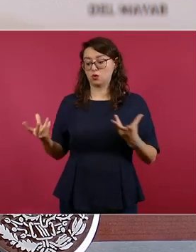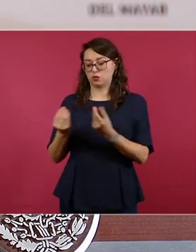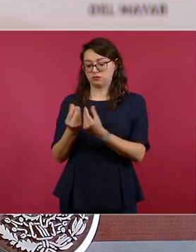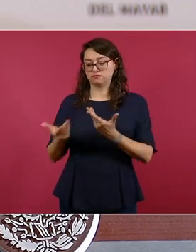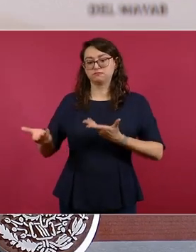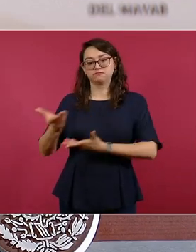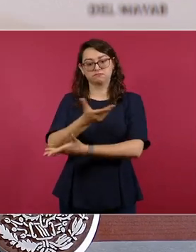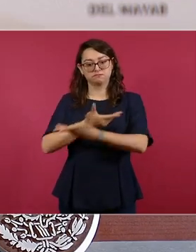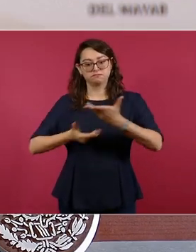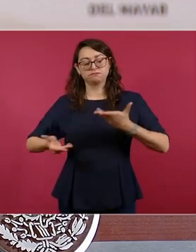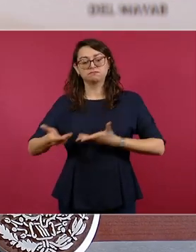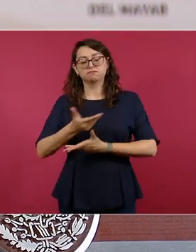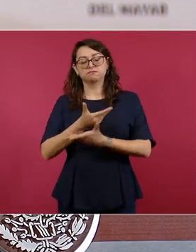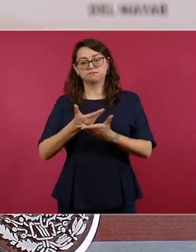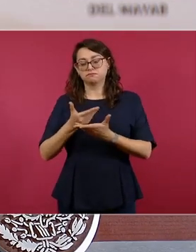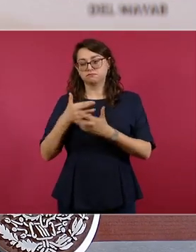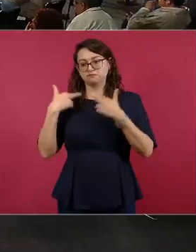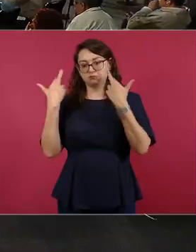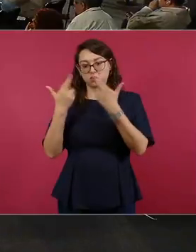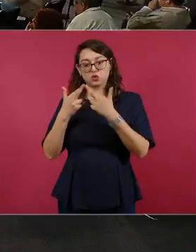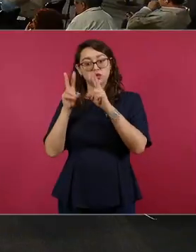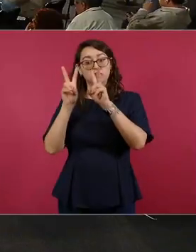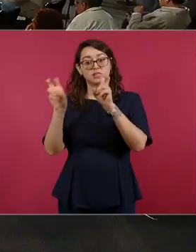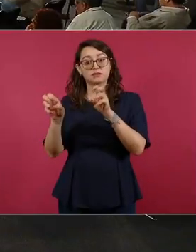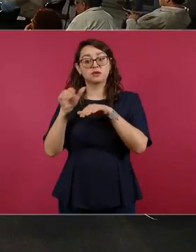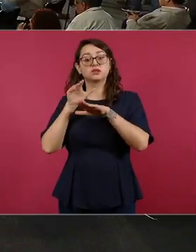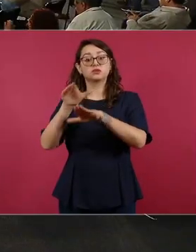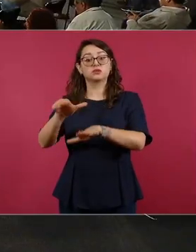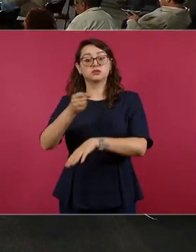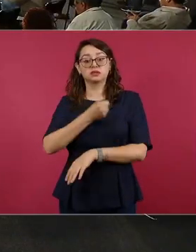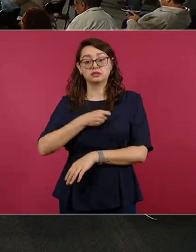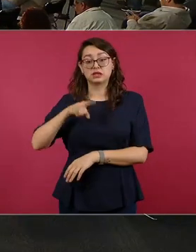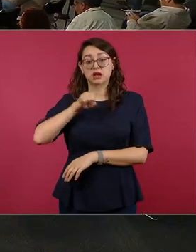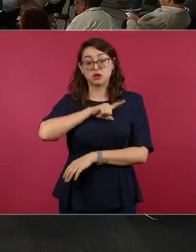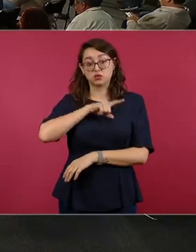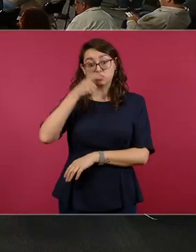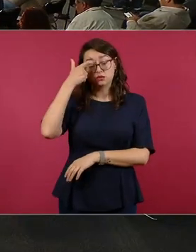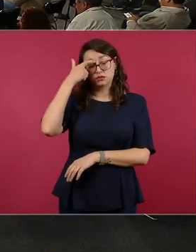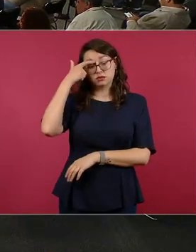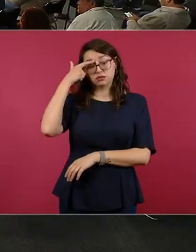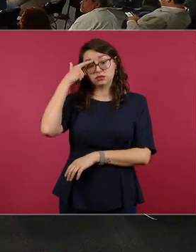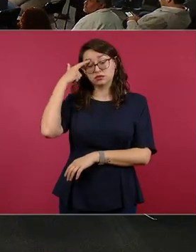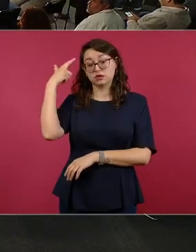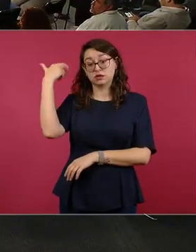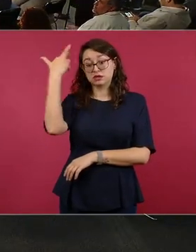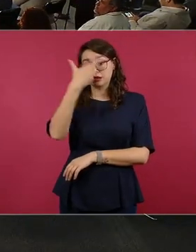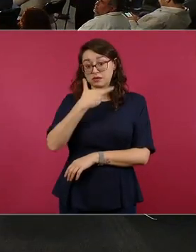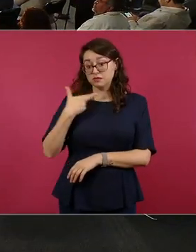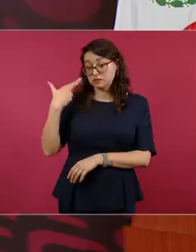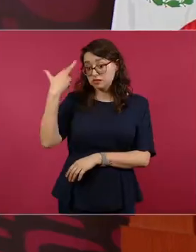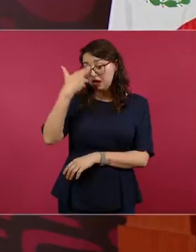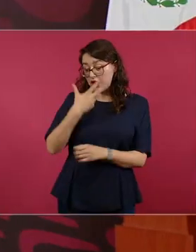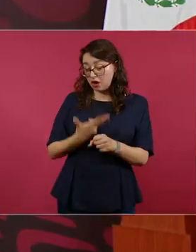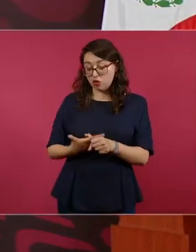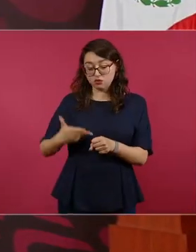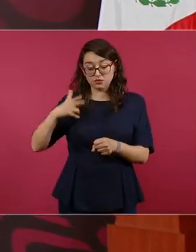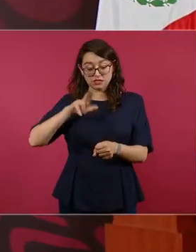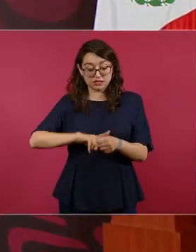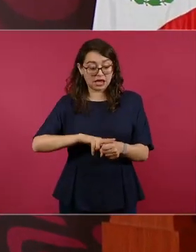terminamos de hacer una evaluación centro de salud por centro de salud